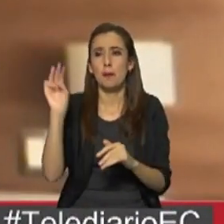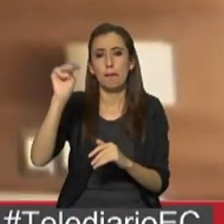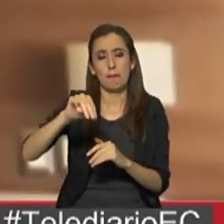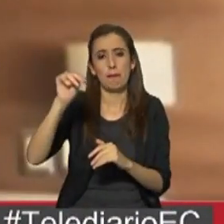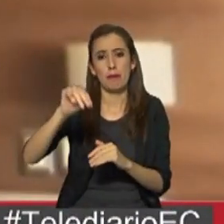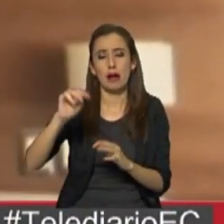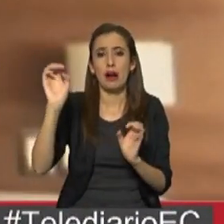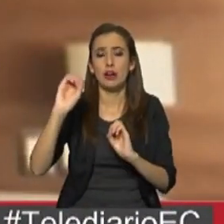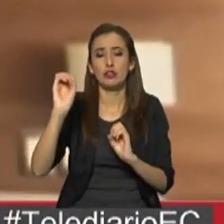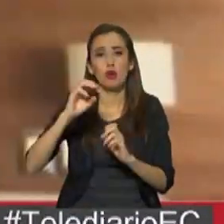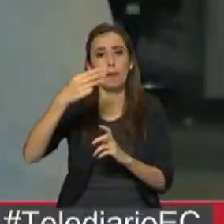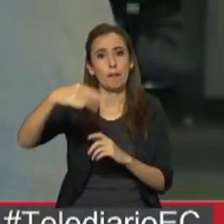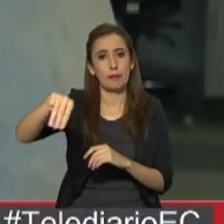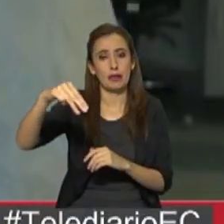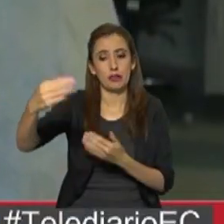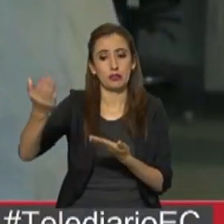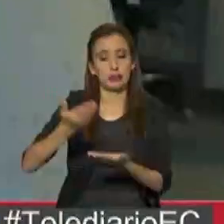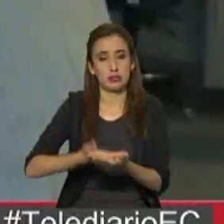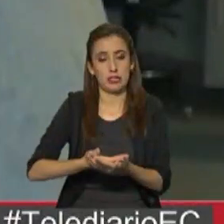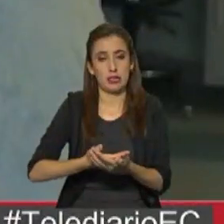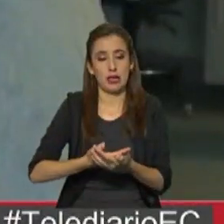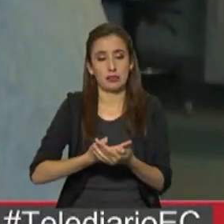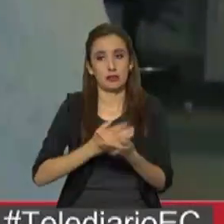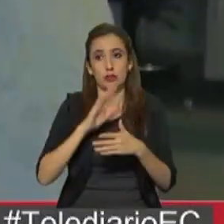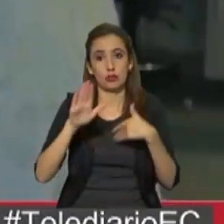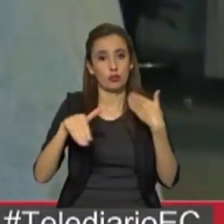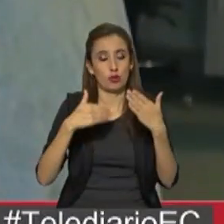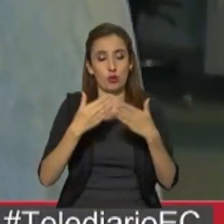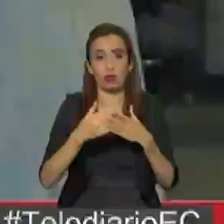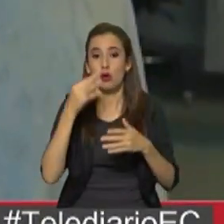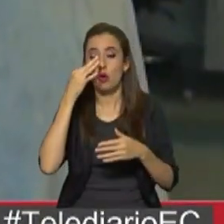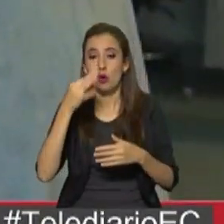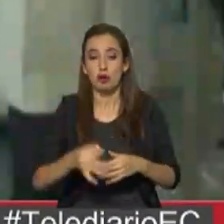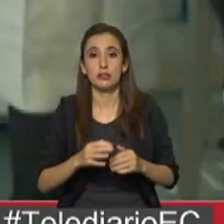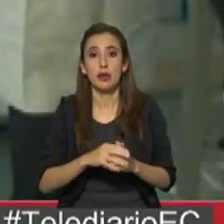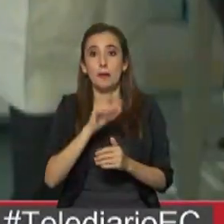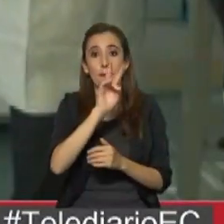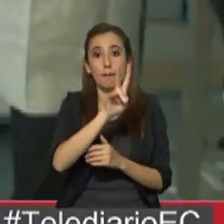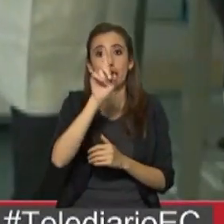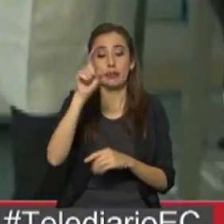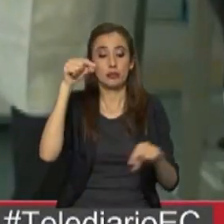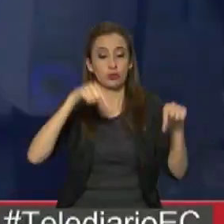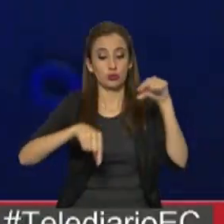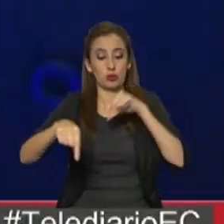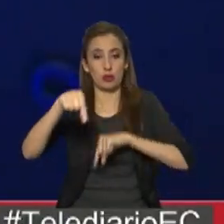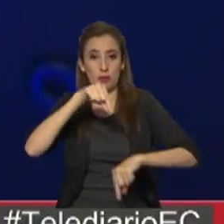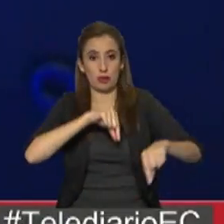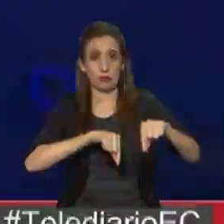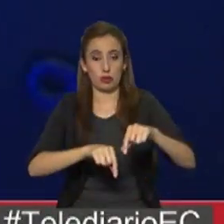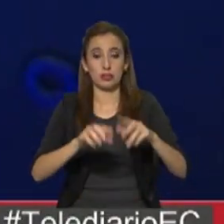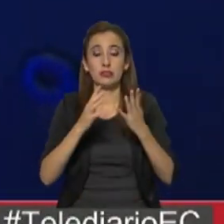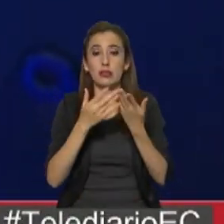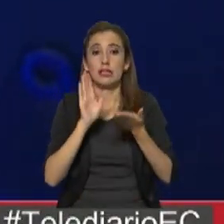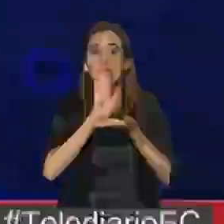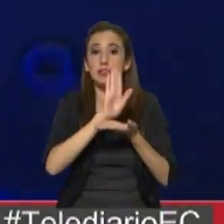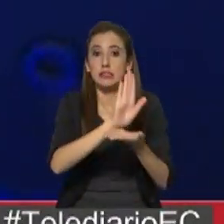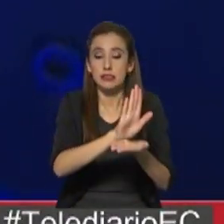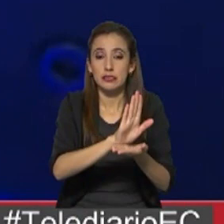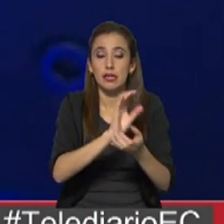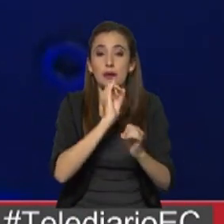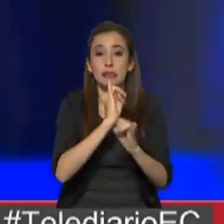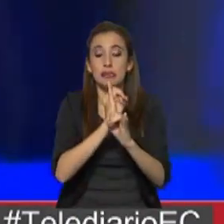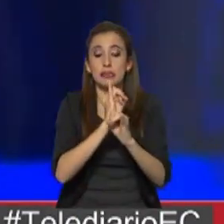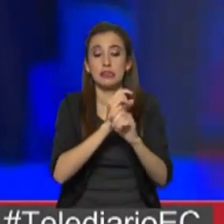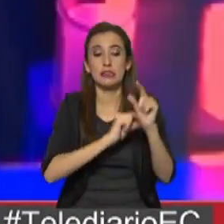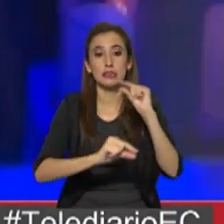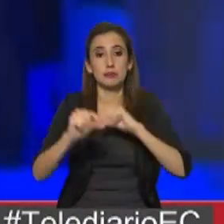esta semana explicó que actualmente en el país hay 21 laboratorios entre privados y del instituto nacional de investigación en